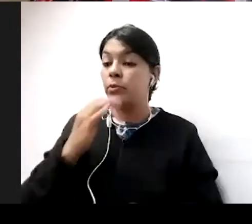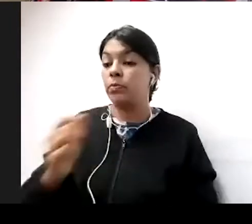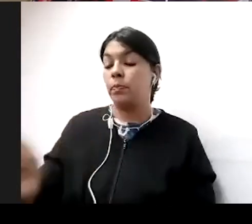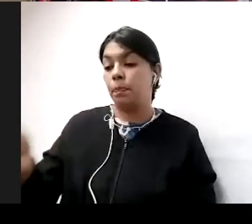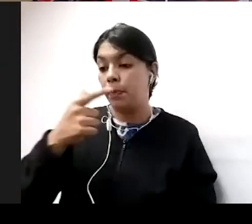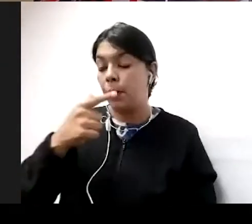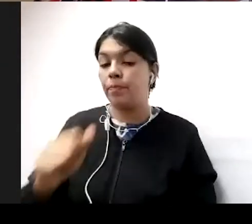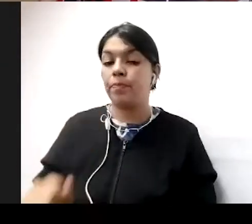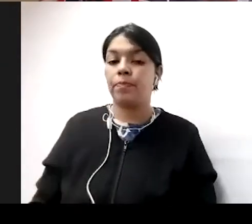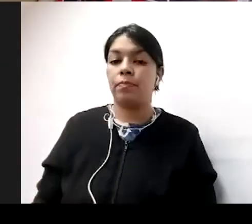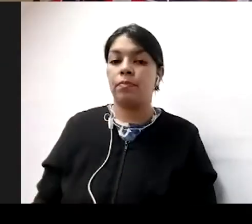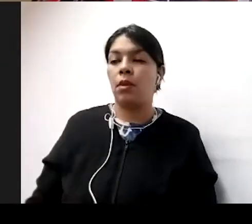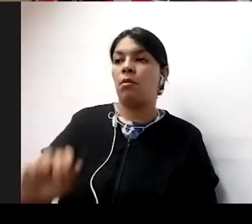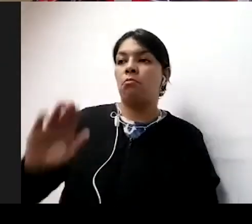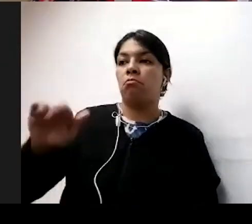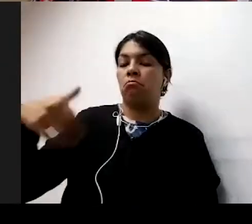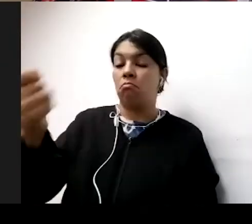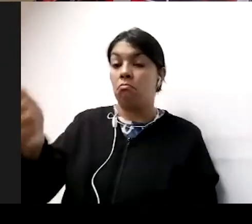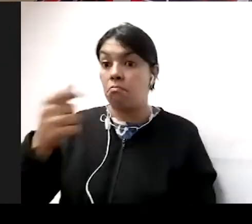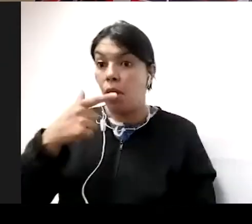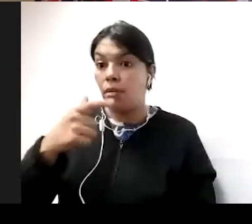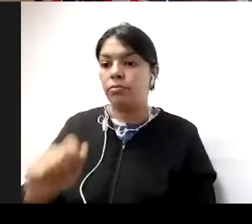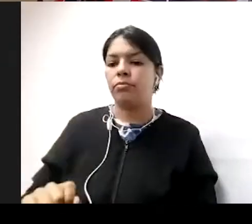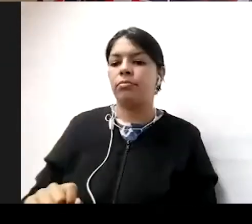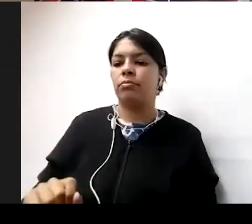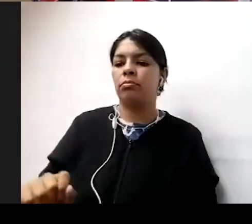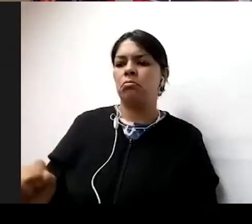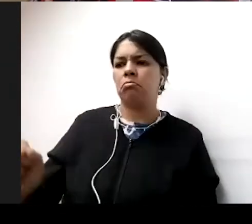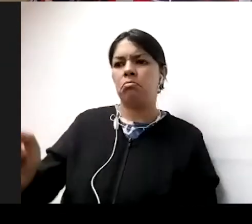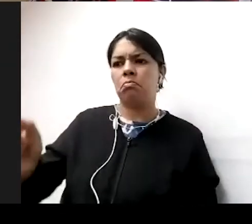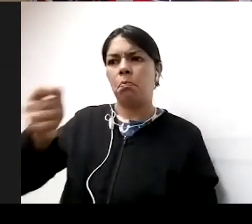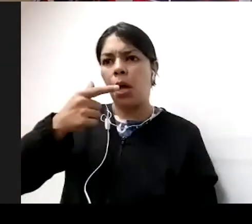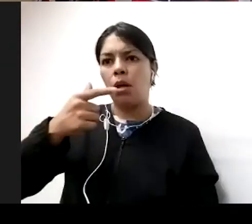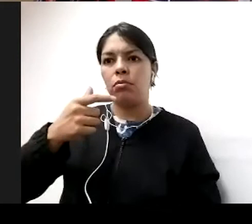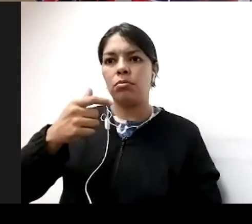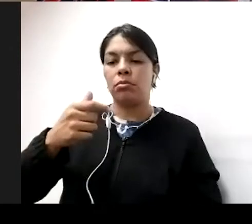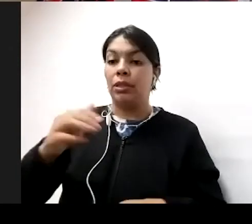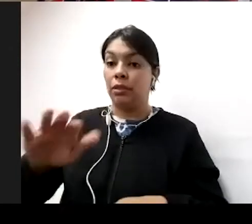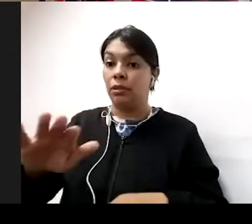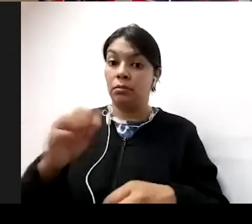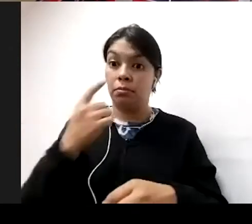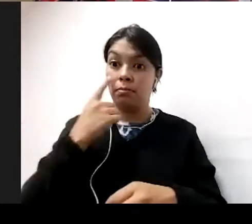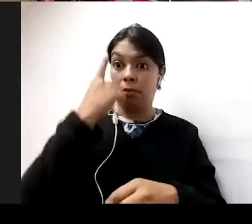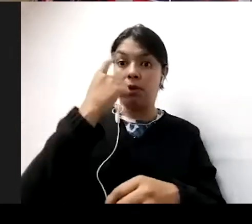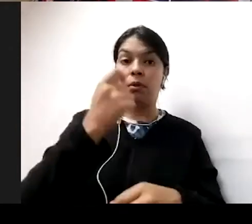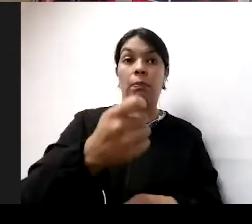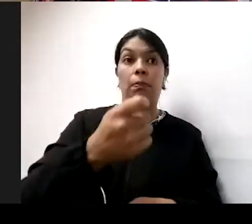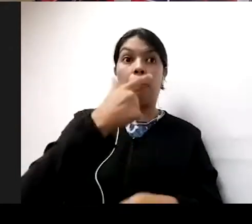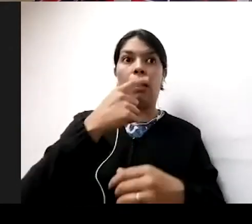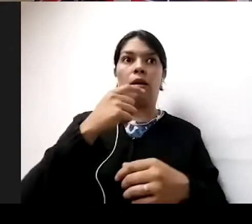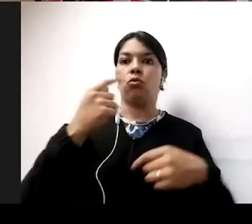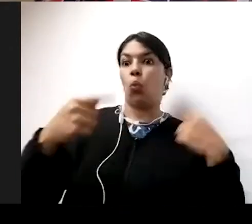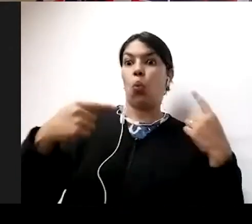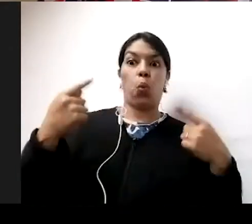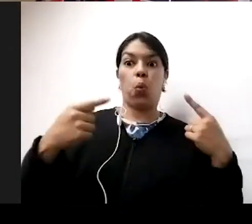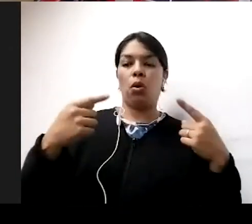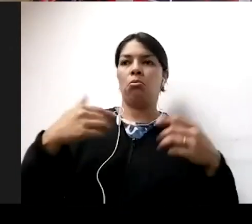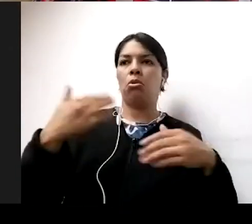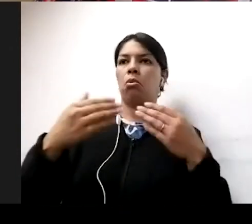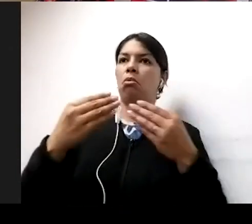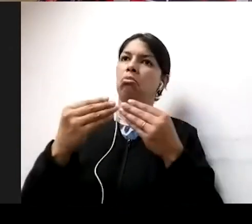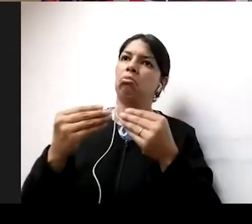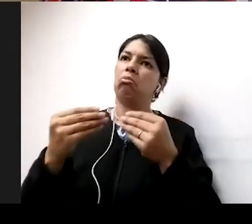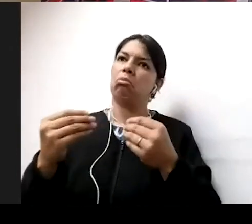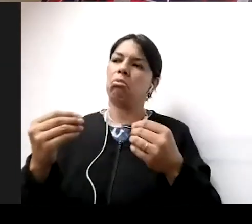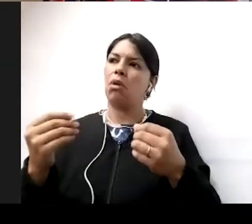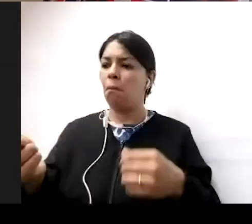poder obtener la primera sensación que se tuvo cuando se obtuvo o se probó por primera vez. El